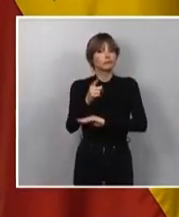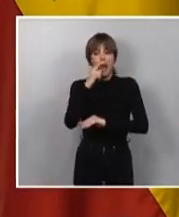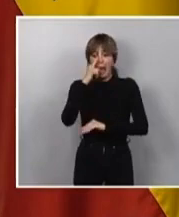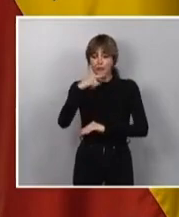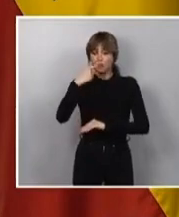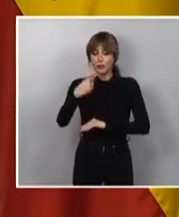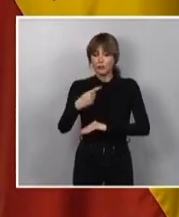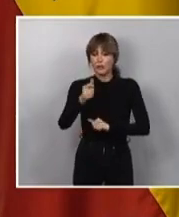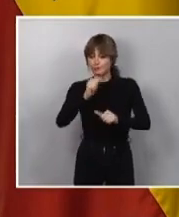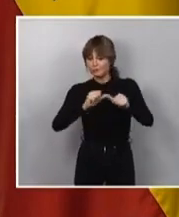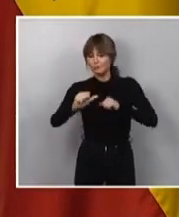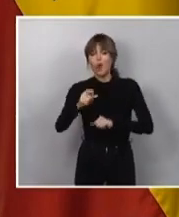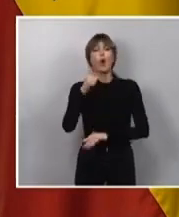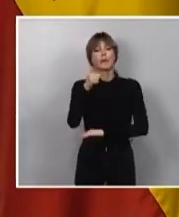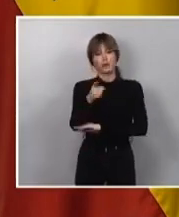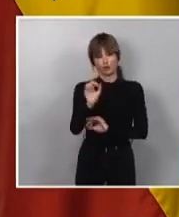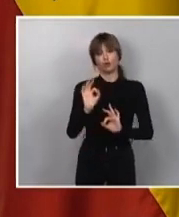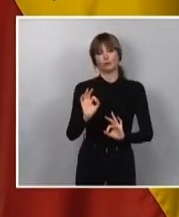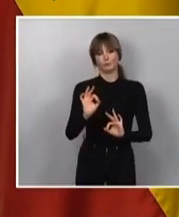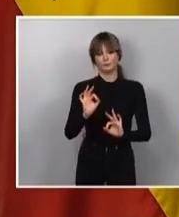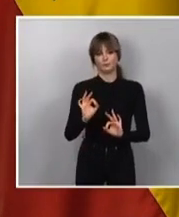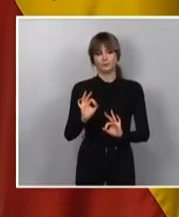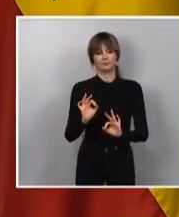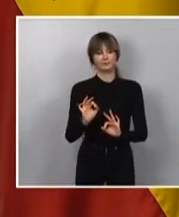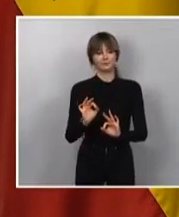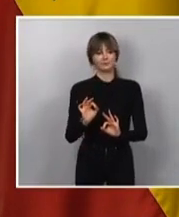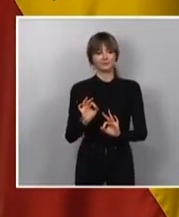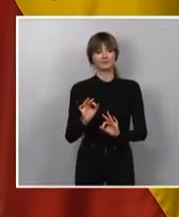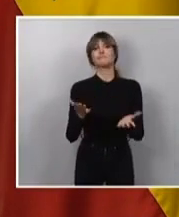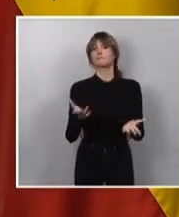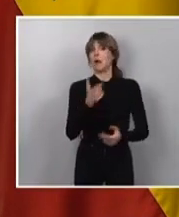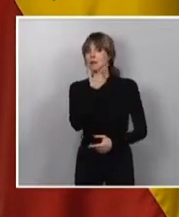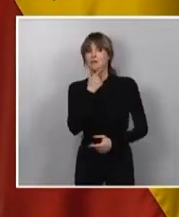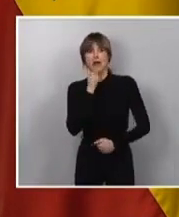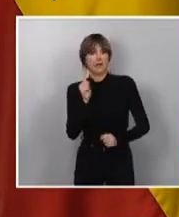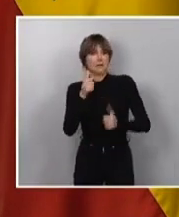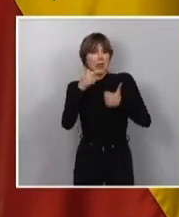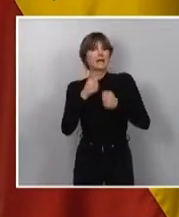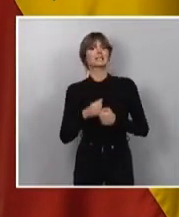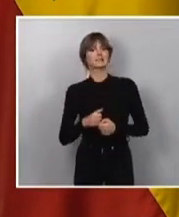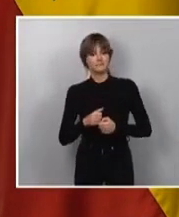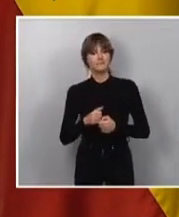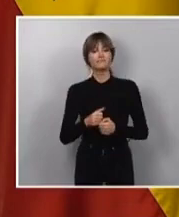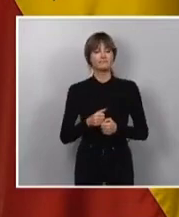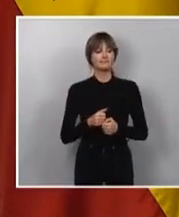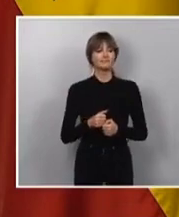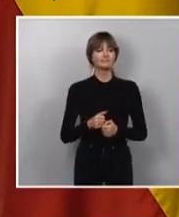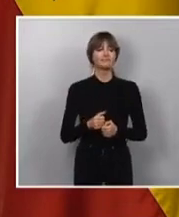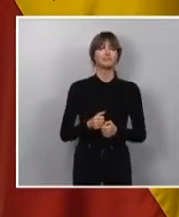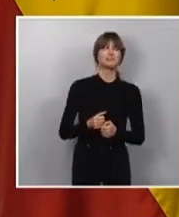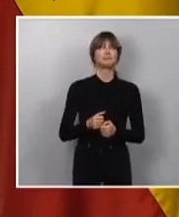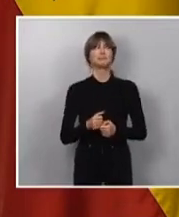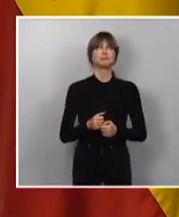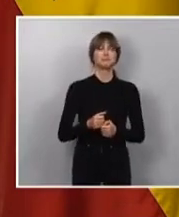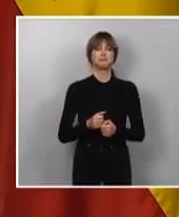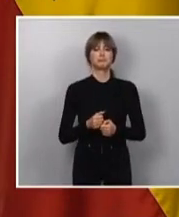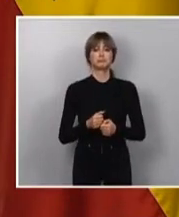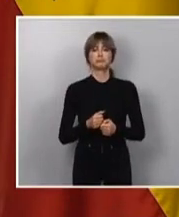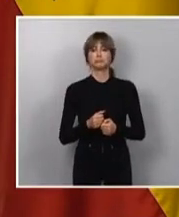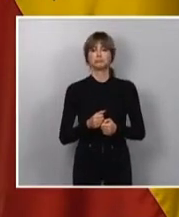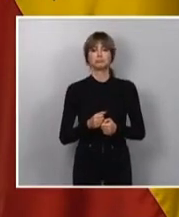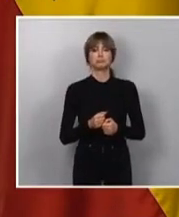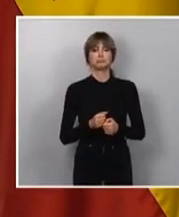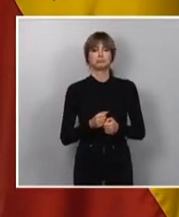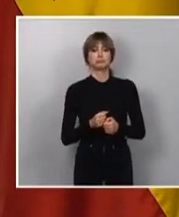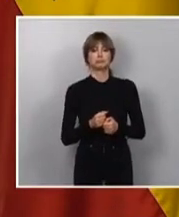valor añadido muchos de ellos necesitan más asistencia social de lo que aportan a la caja pública y esto es independiente vuelvo a insistir de la ideología que